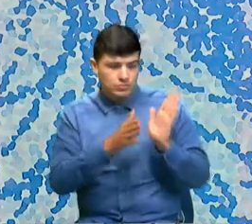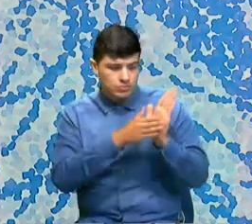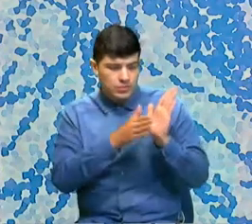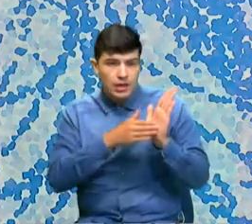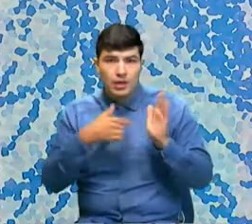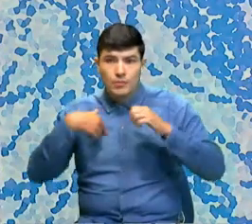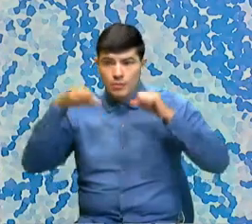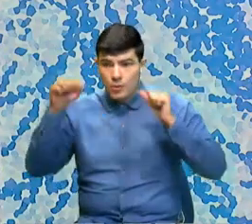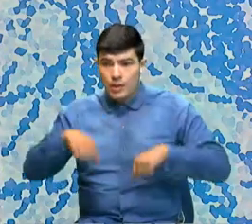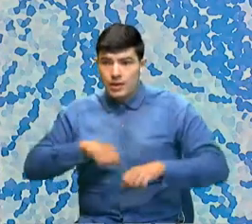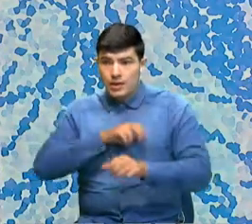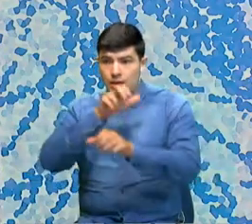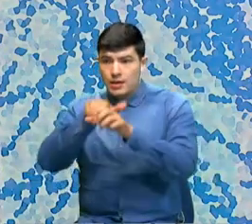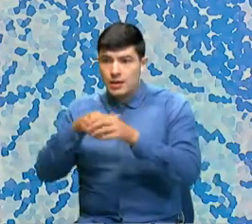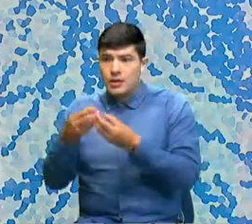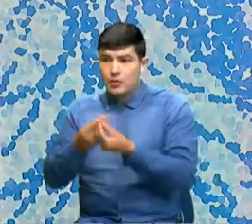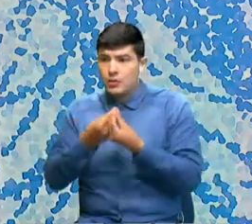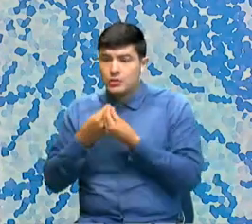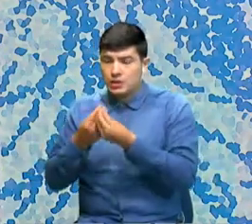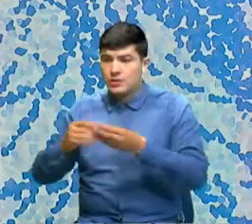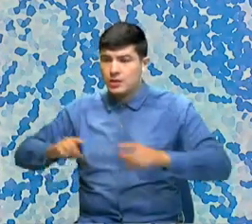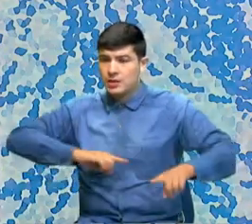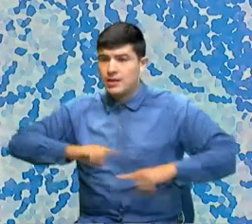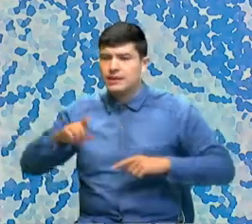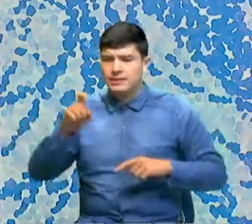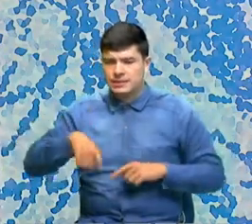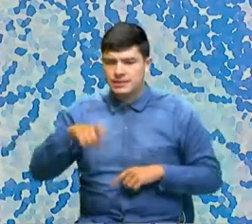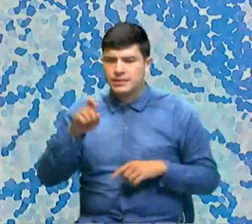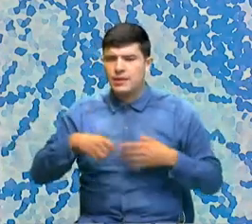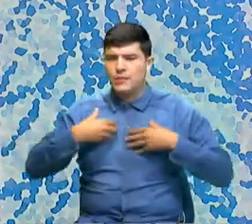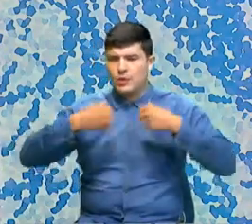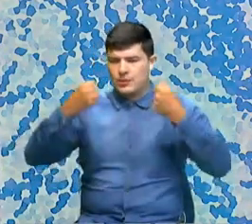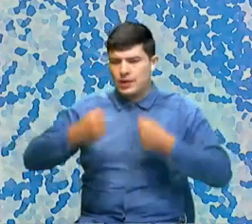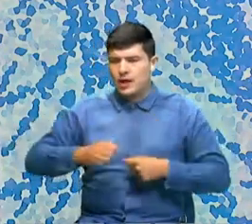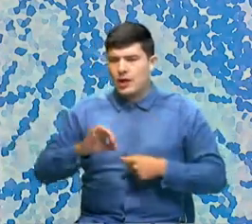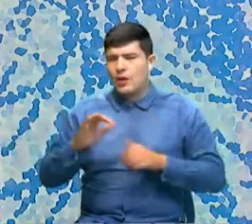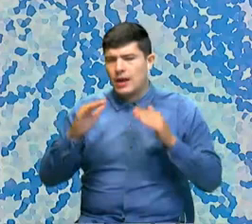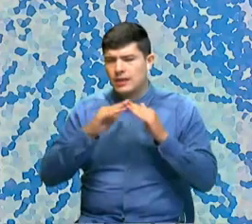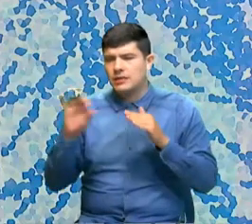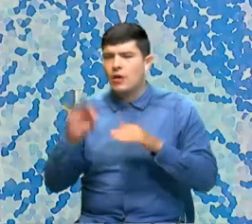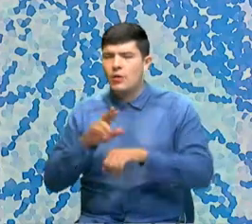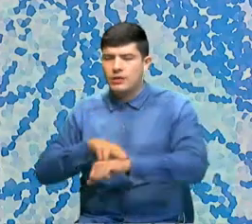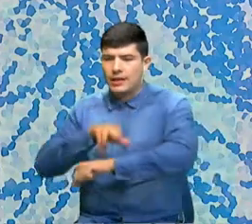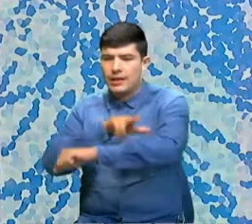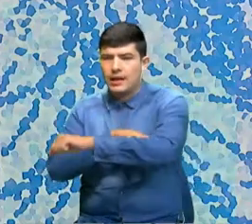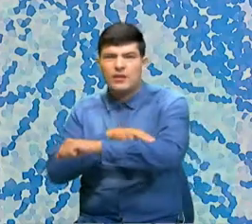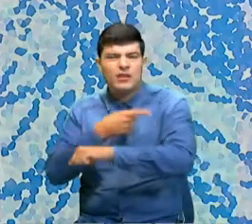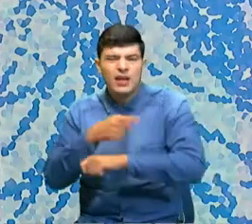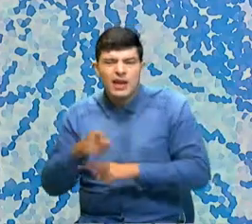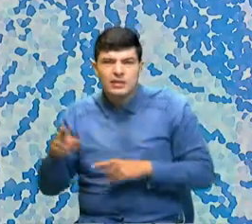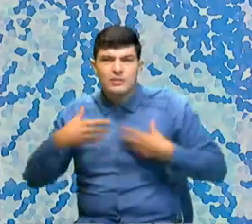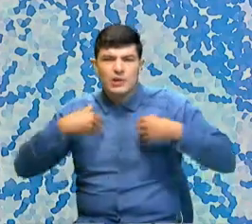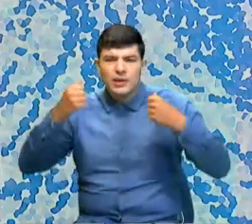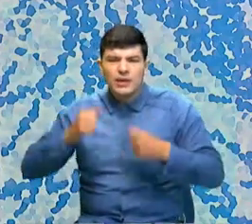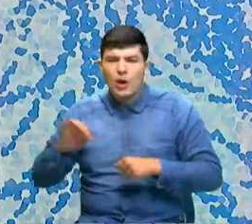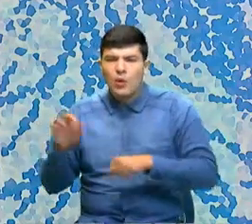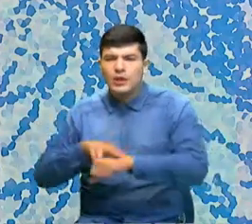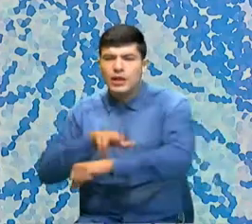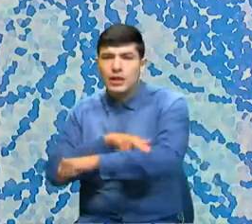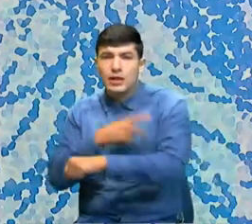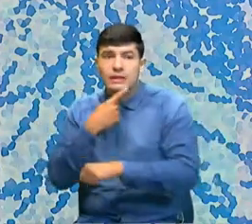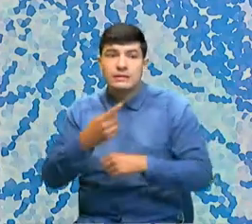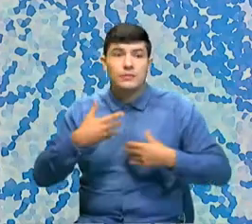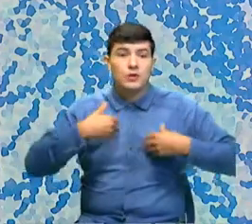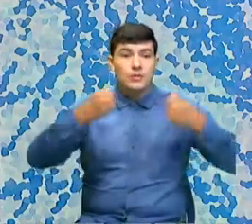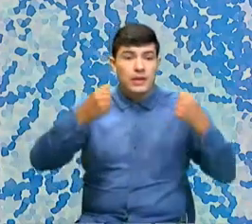de Administración se requiere ser propietario o delegado. ¿Qué es esa figura? Es propietario, es decir,